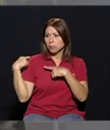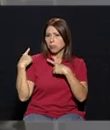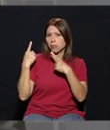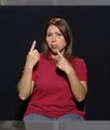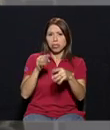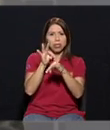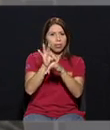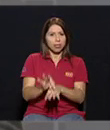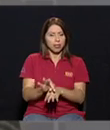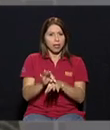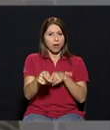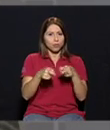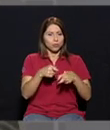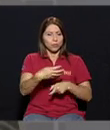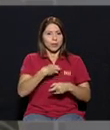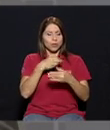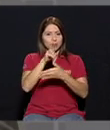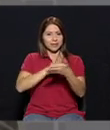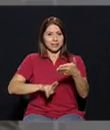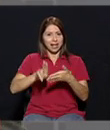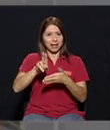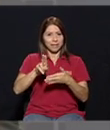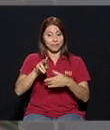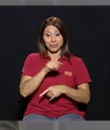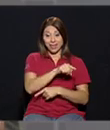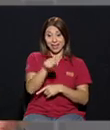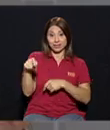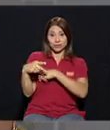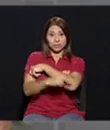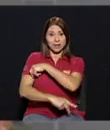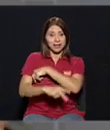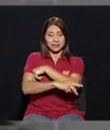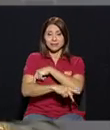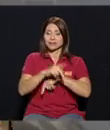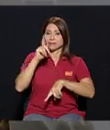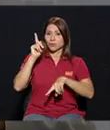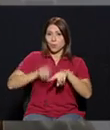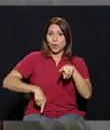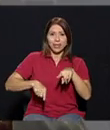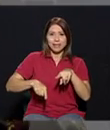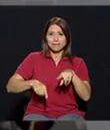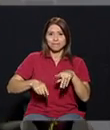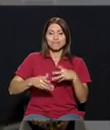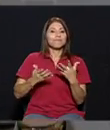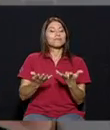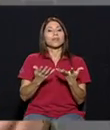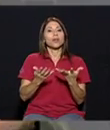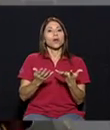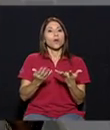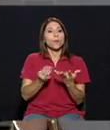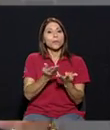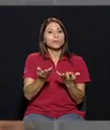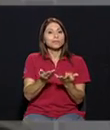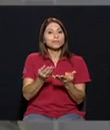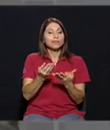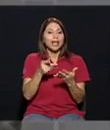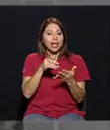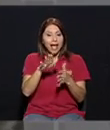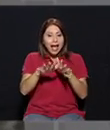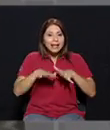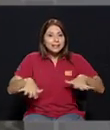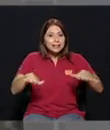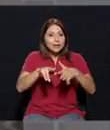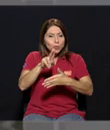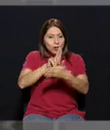universitaria. Esos países no pueden cultivar en una universidad, que son los estudios superiores, que forman los profesionales del